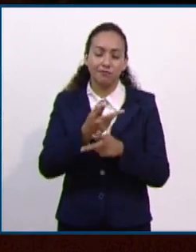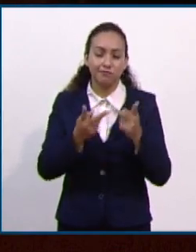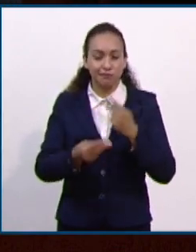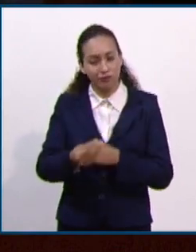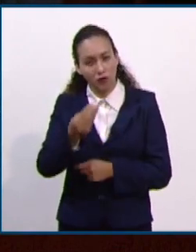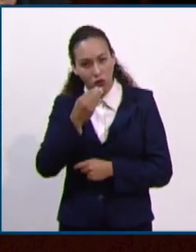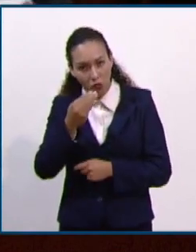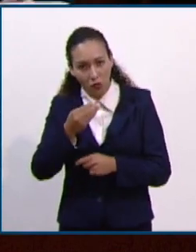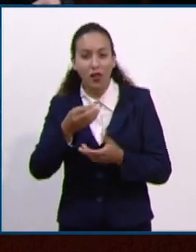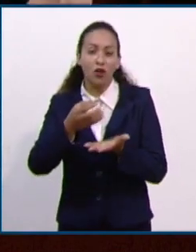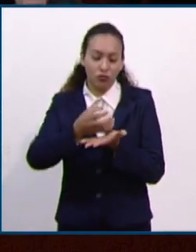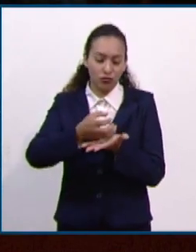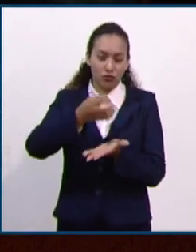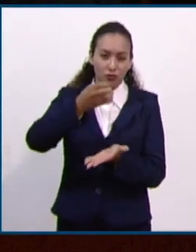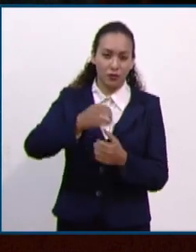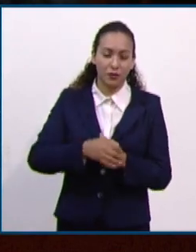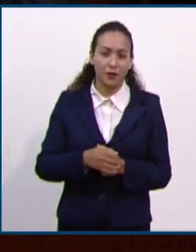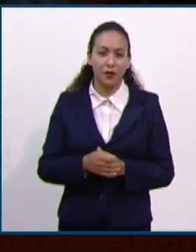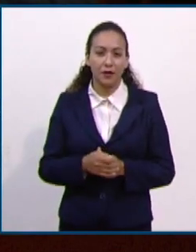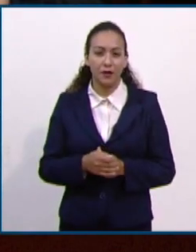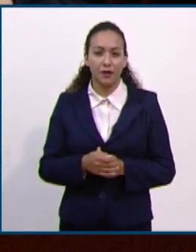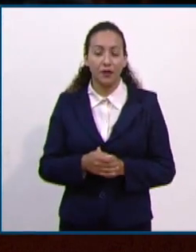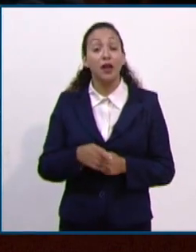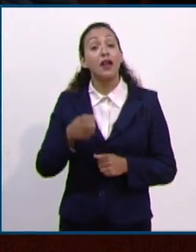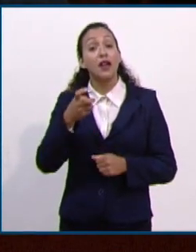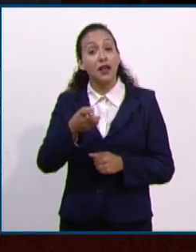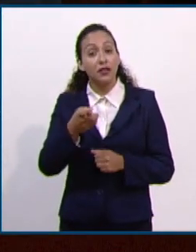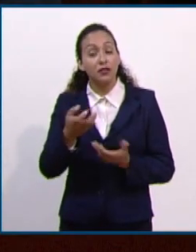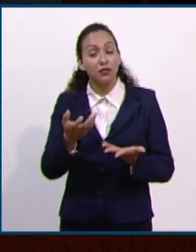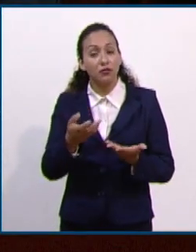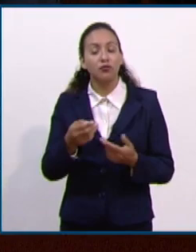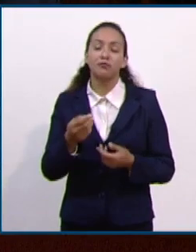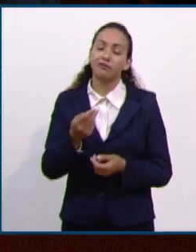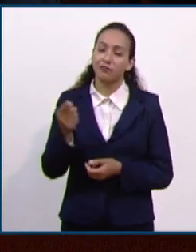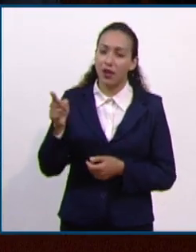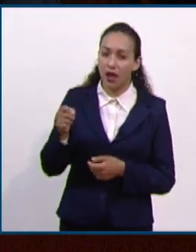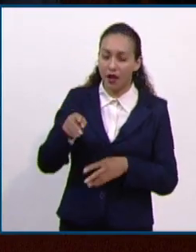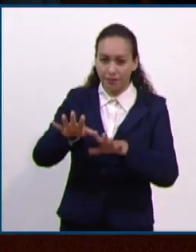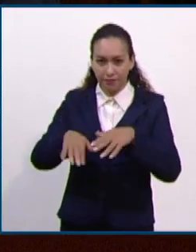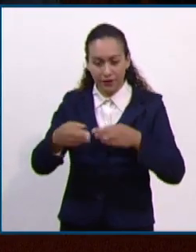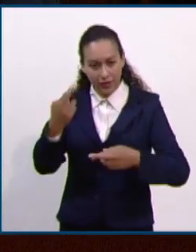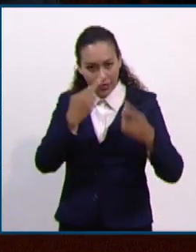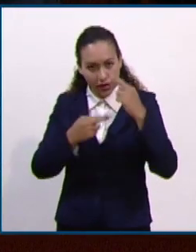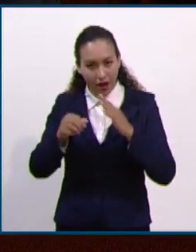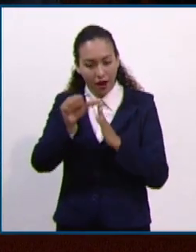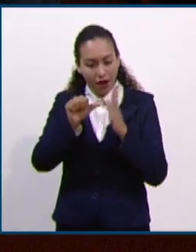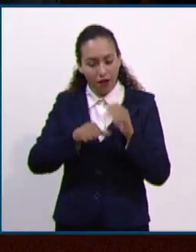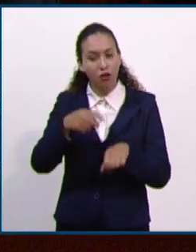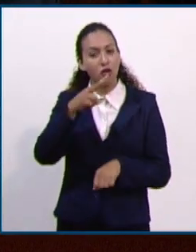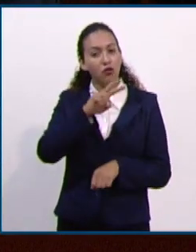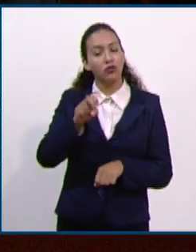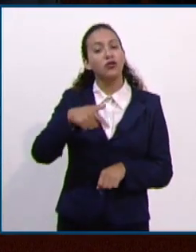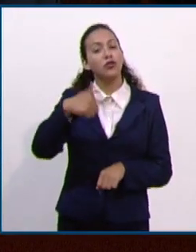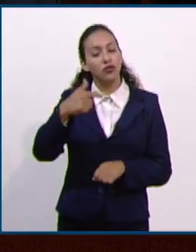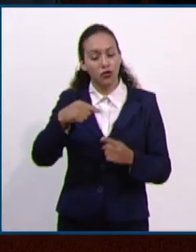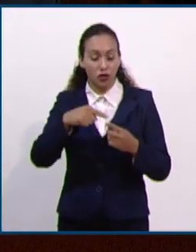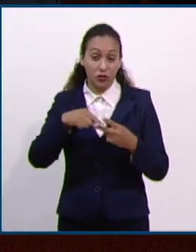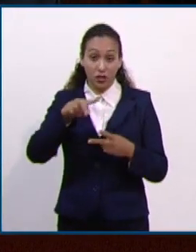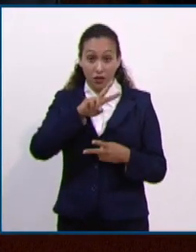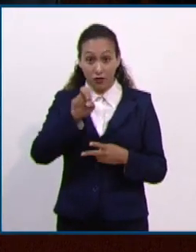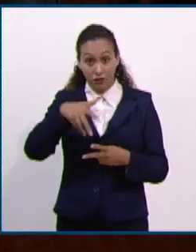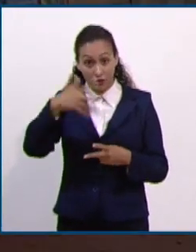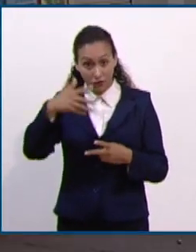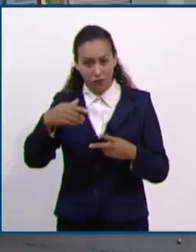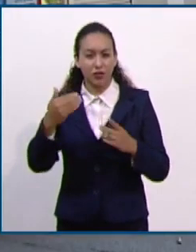alimenticios envasados. Recursos en los que el Pleno deberá definir si los artículos 212 y 215 en